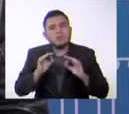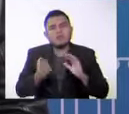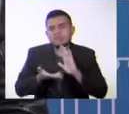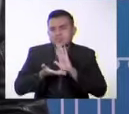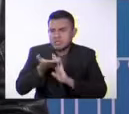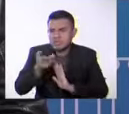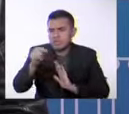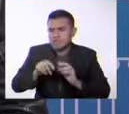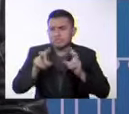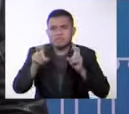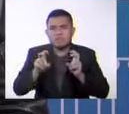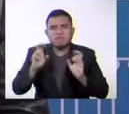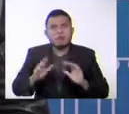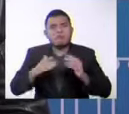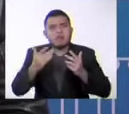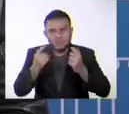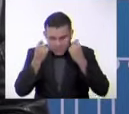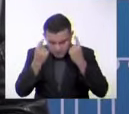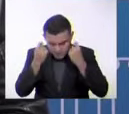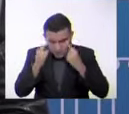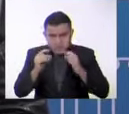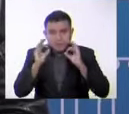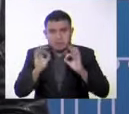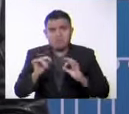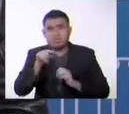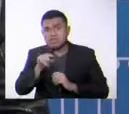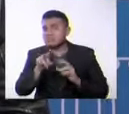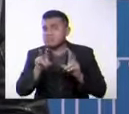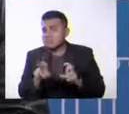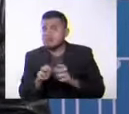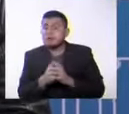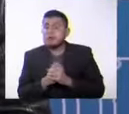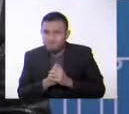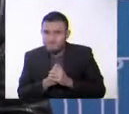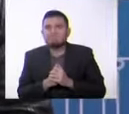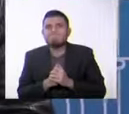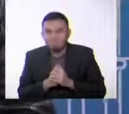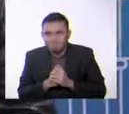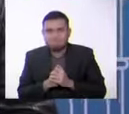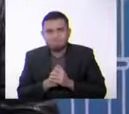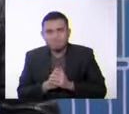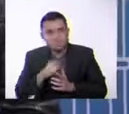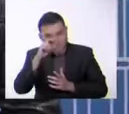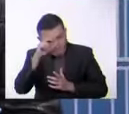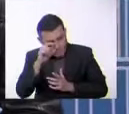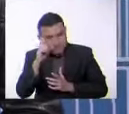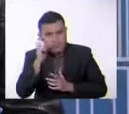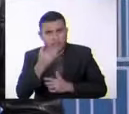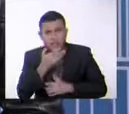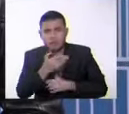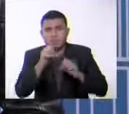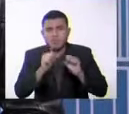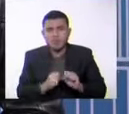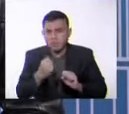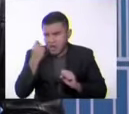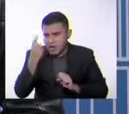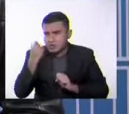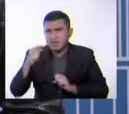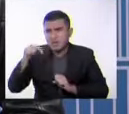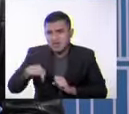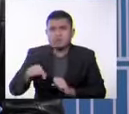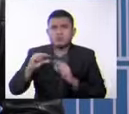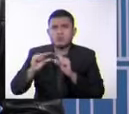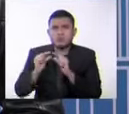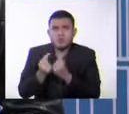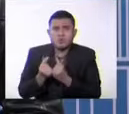esta clase para una mayor comprensión también de esta temática. Precisamente, Candy, podemos entender entonces a estos movimientos ecologistas